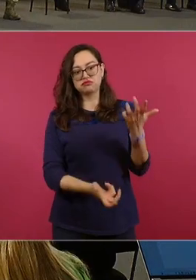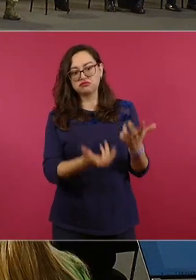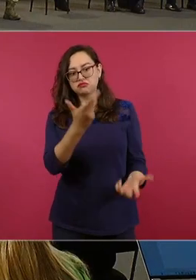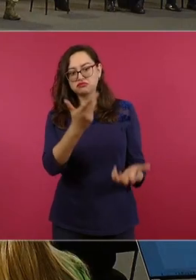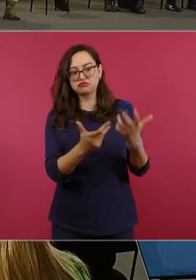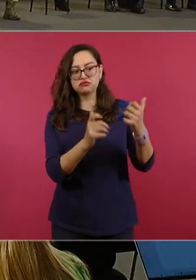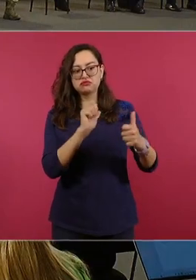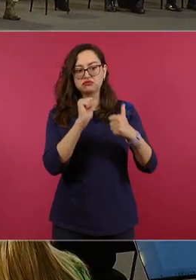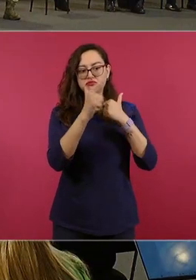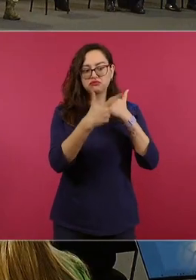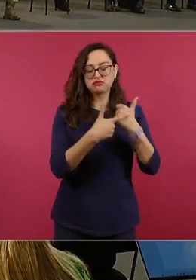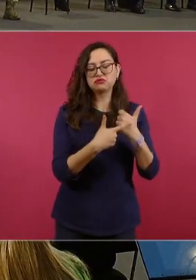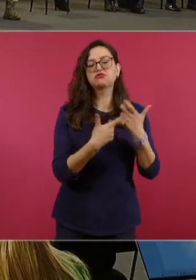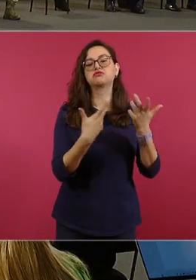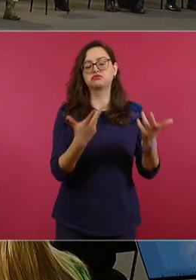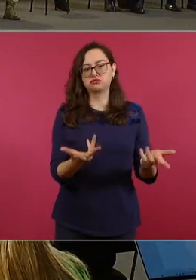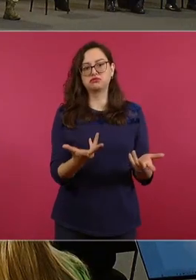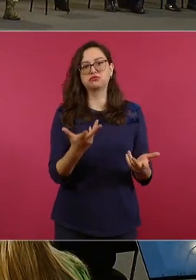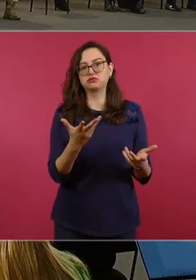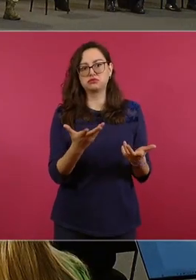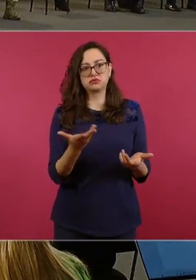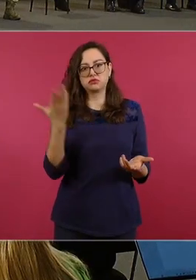La que sigue, por favor.